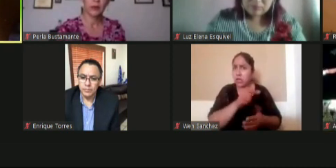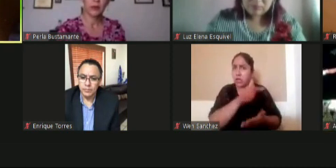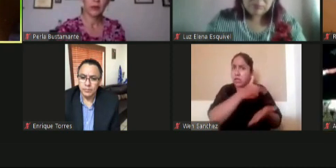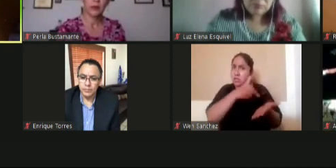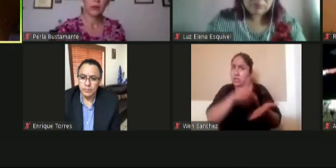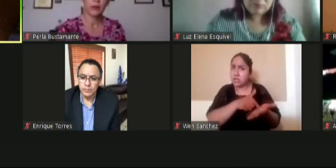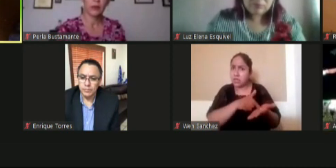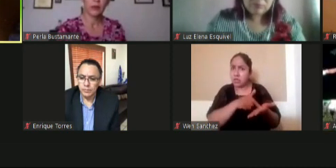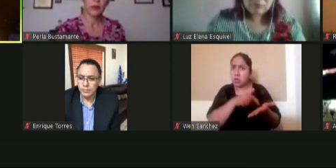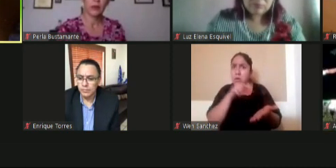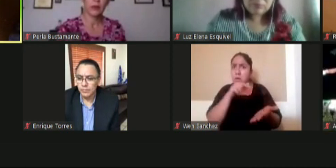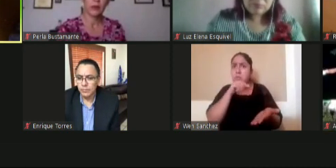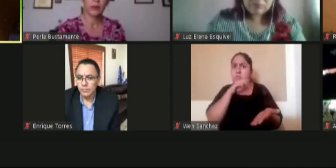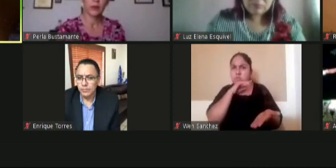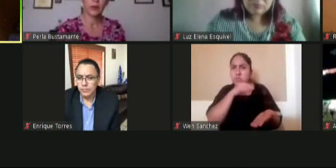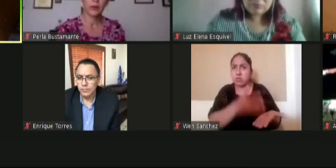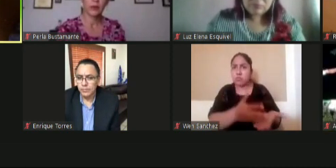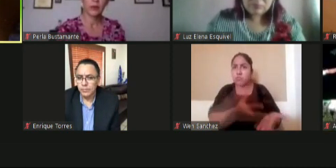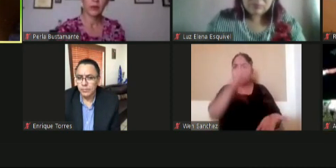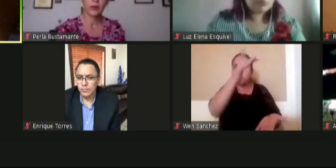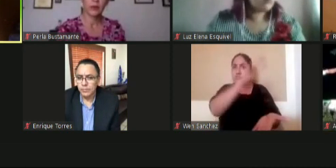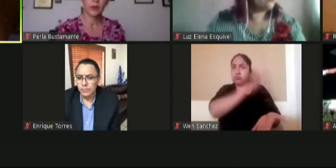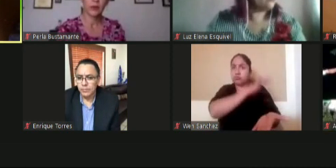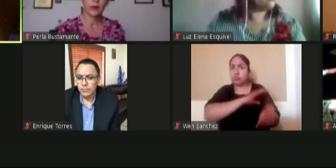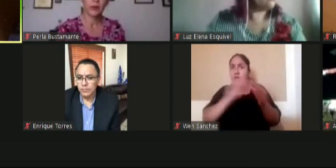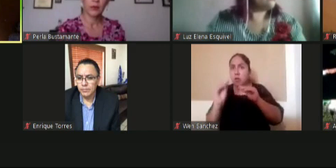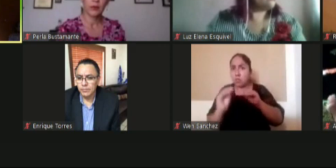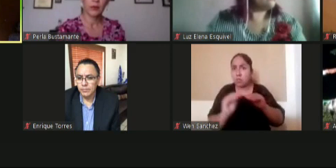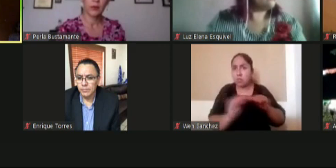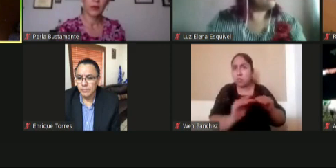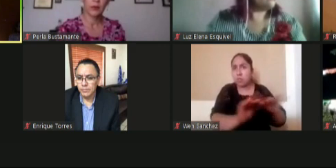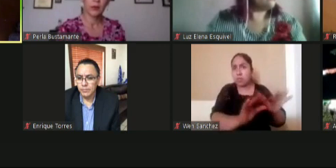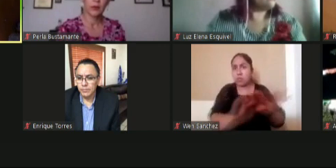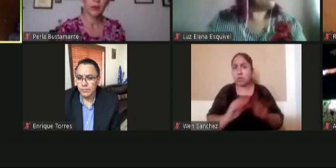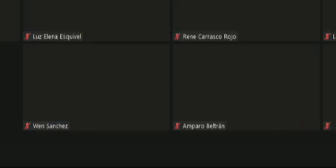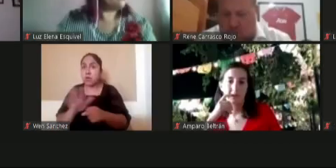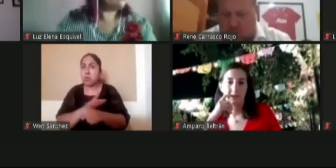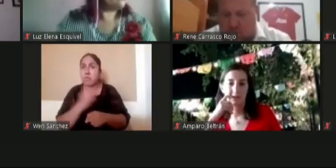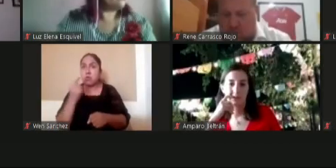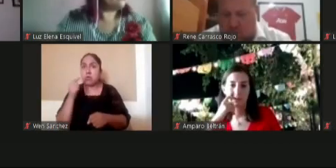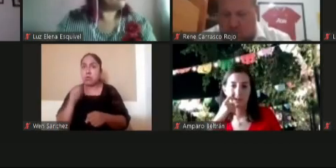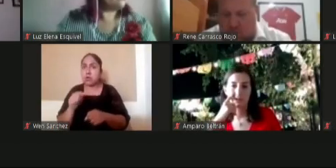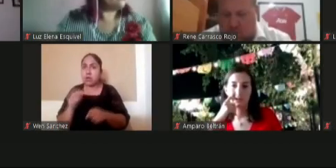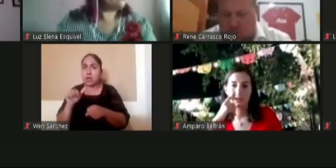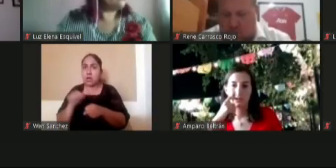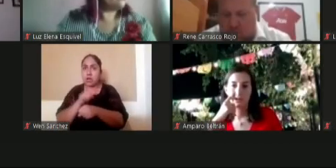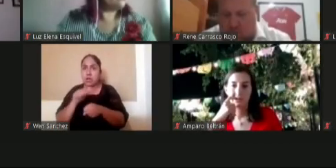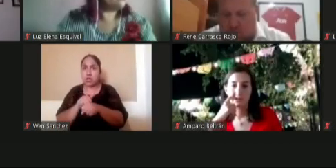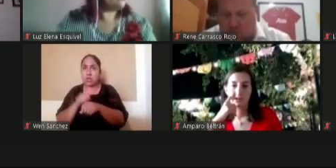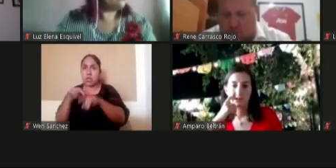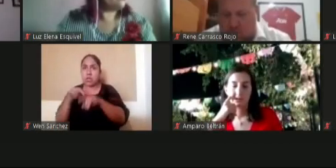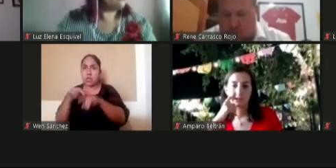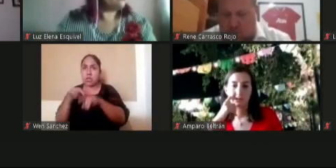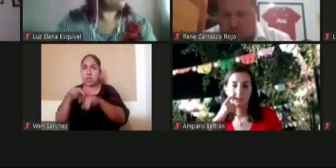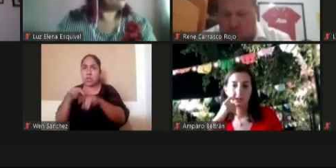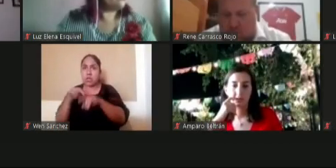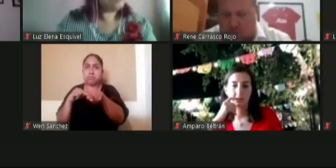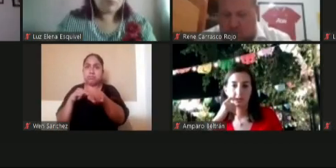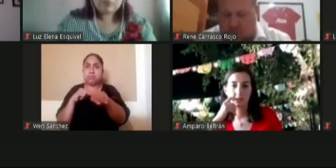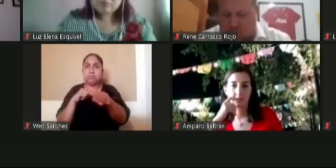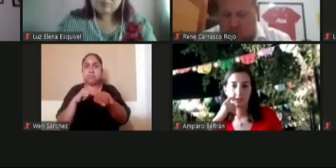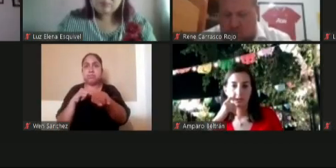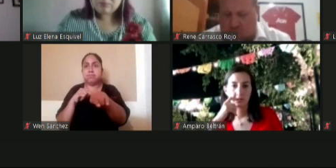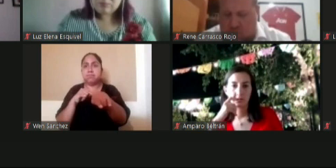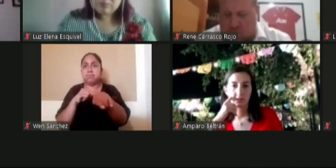ellos para ver el tiempo que pierden los camiones simplemente en entrar al relleno sanitario cuando tienen